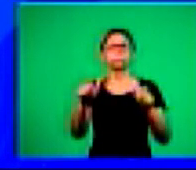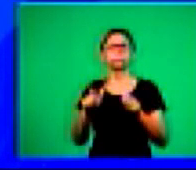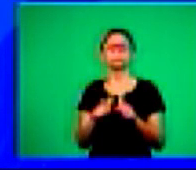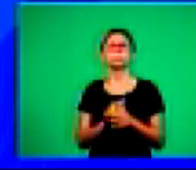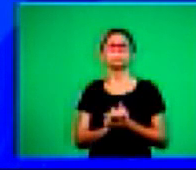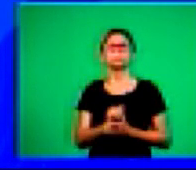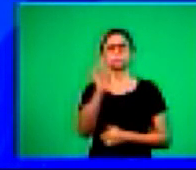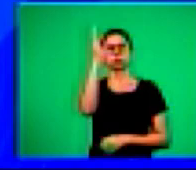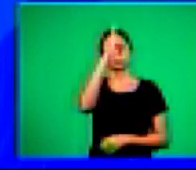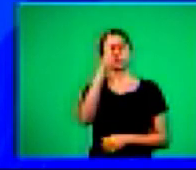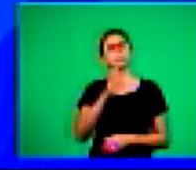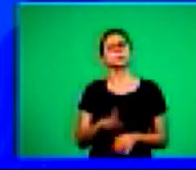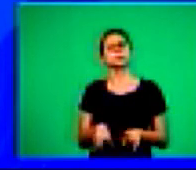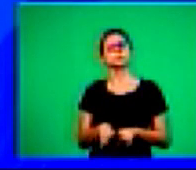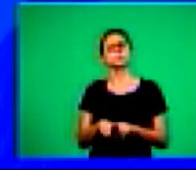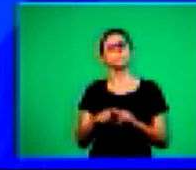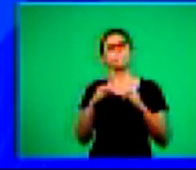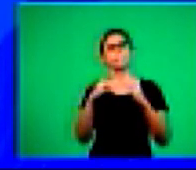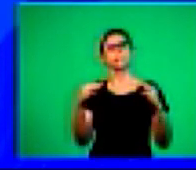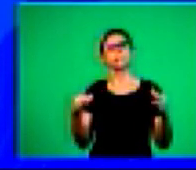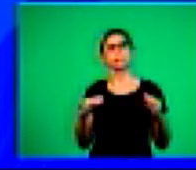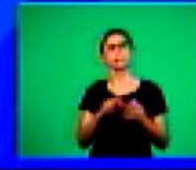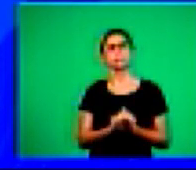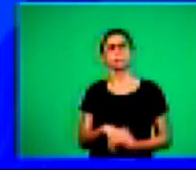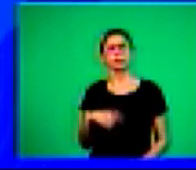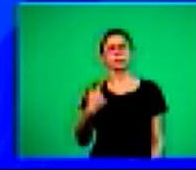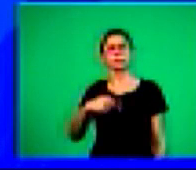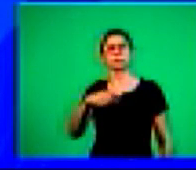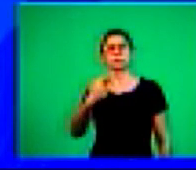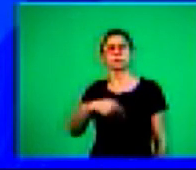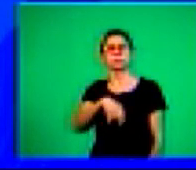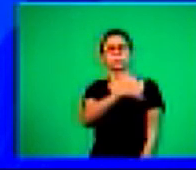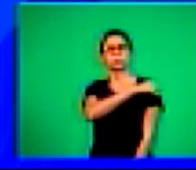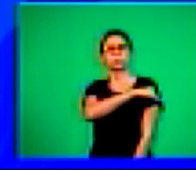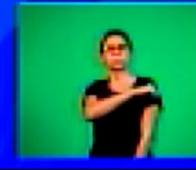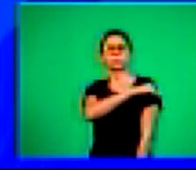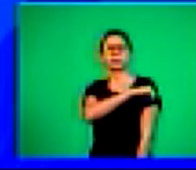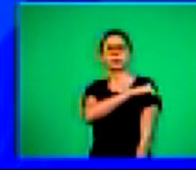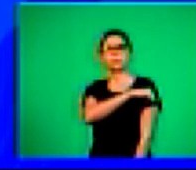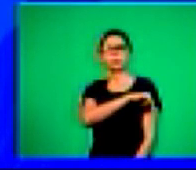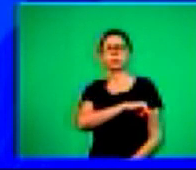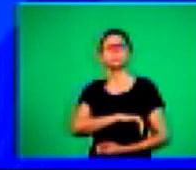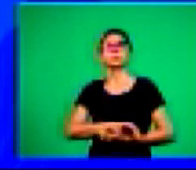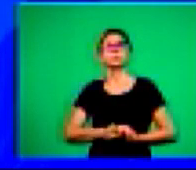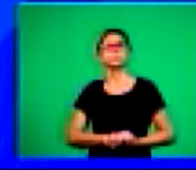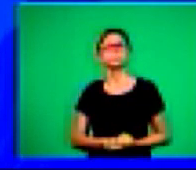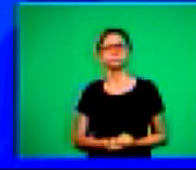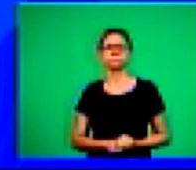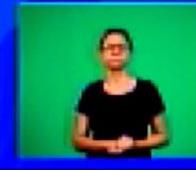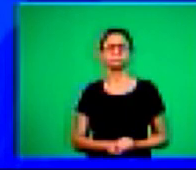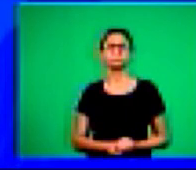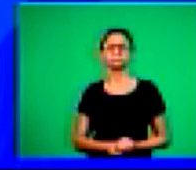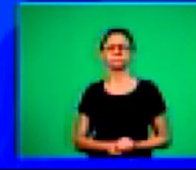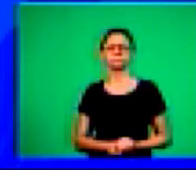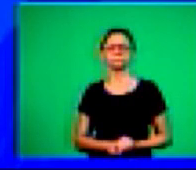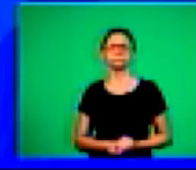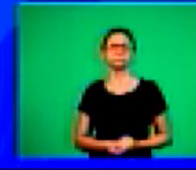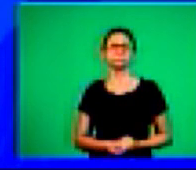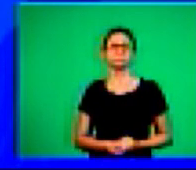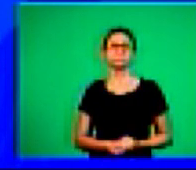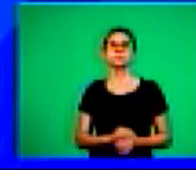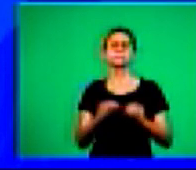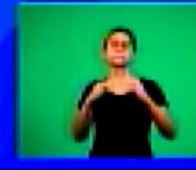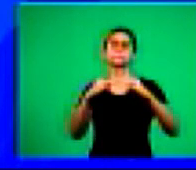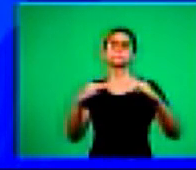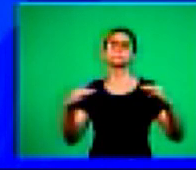del brasil entre ellos el managing de queluz en la región de sur fluminense en el estado de río de janeiro